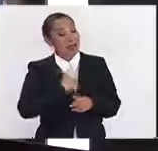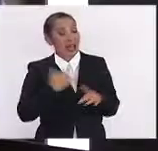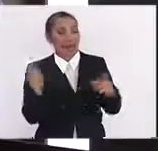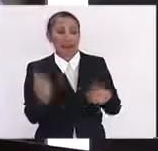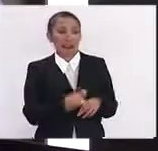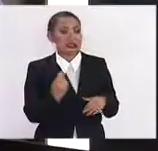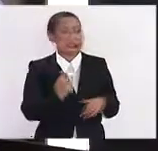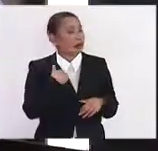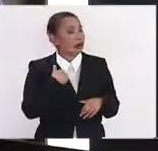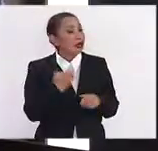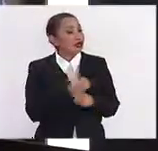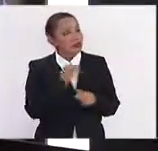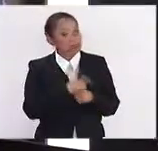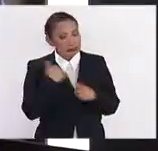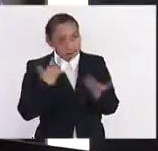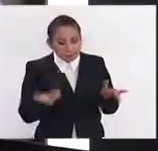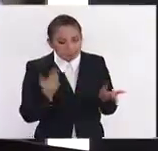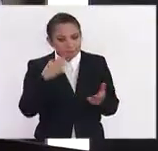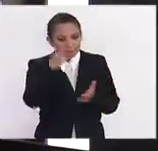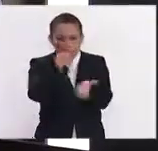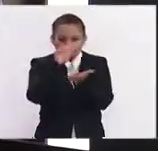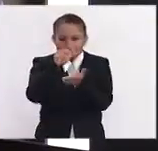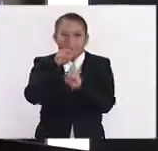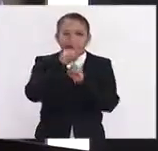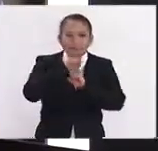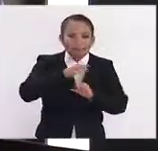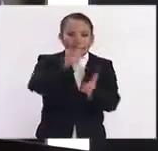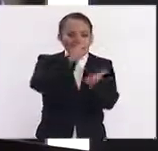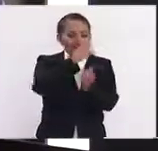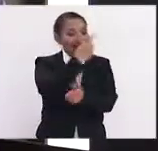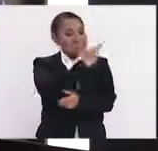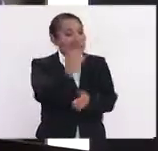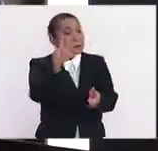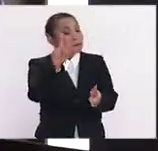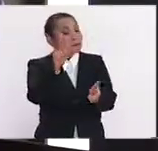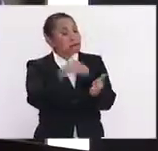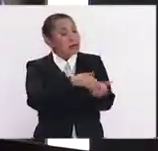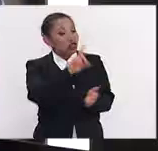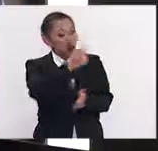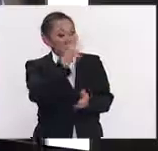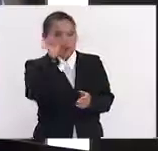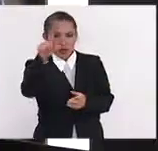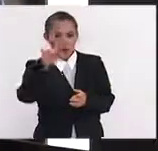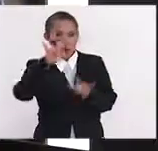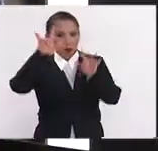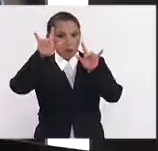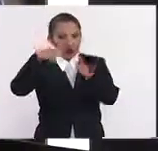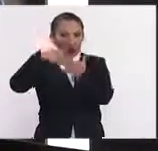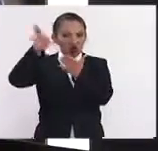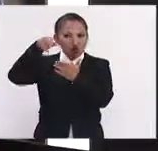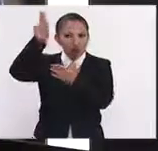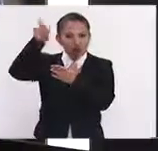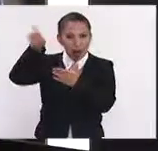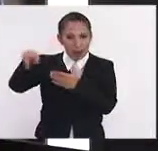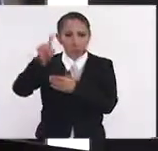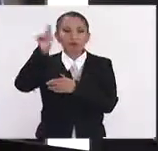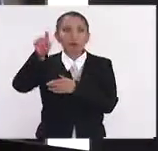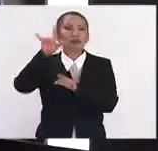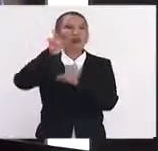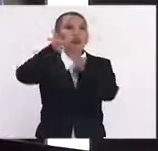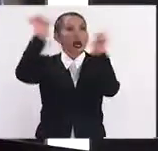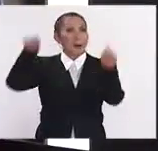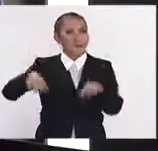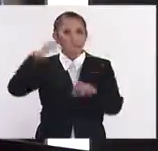toda una campaña, se lograron juntar los $100,000, y mi pintura fue parte de todo este proyecto. La pintura